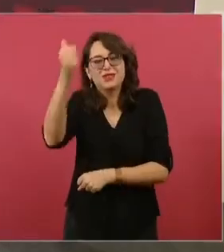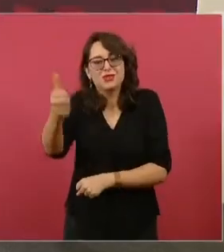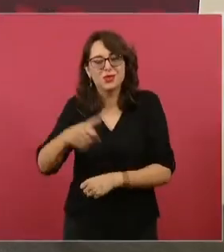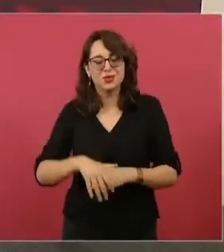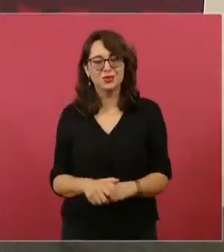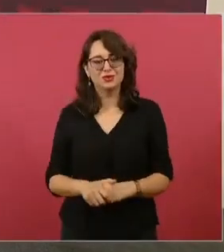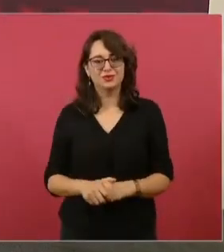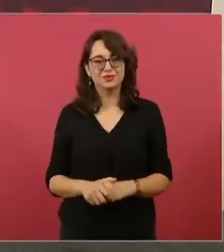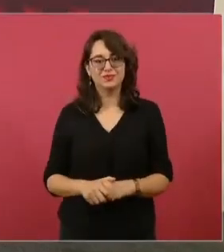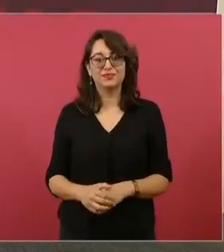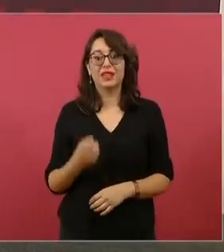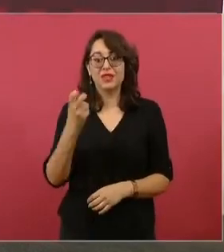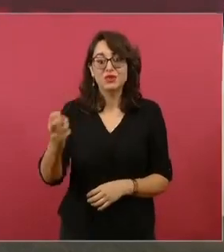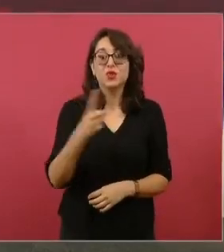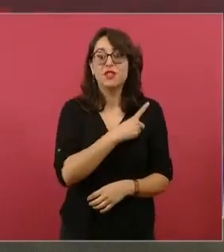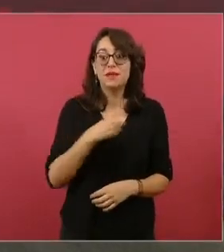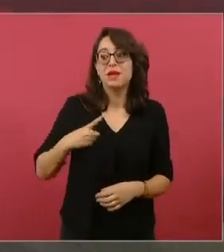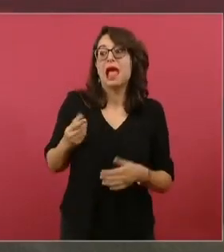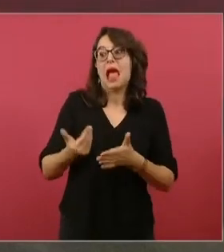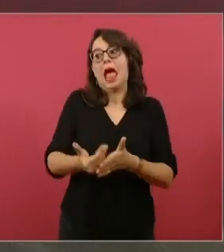causas.